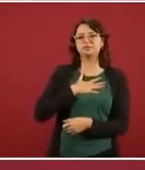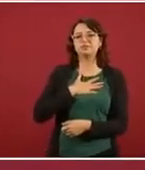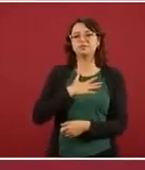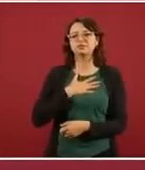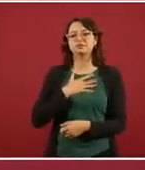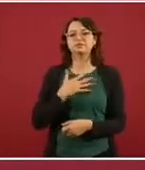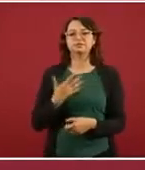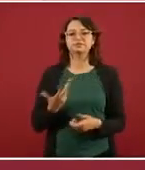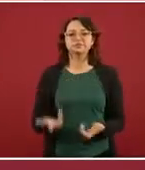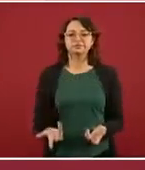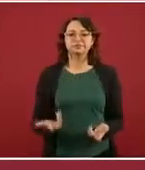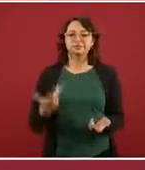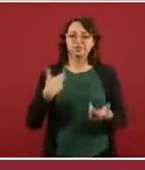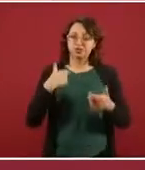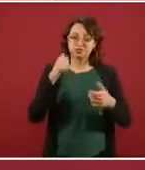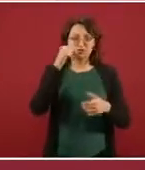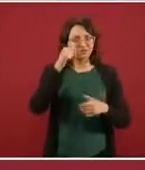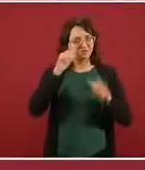Y ahí estoy